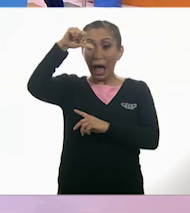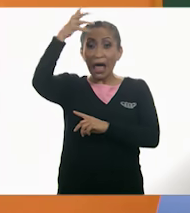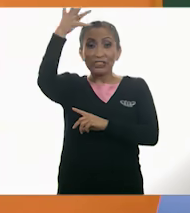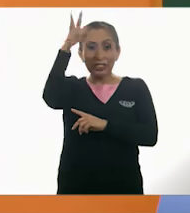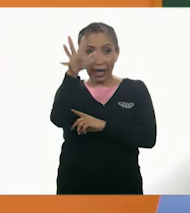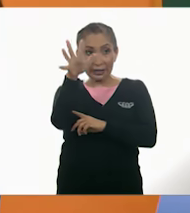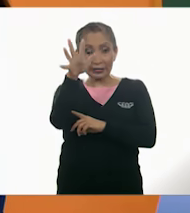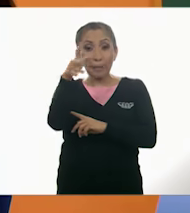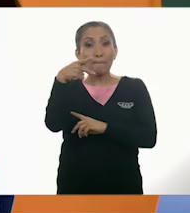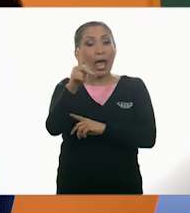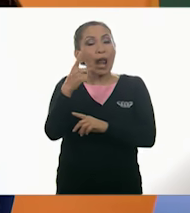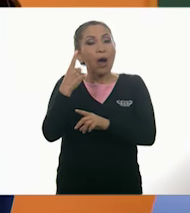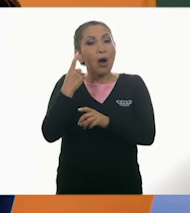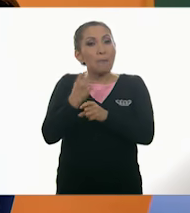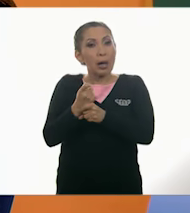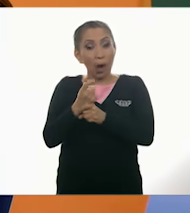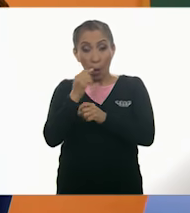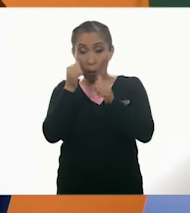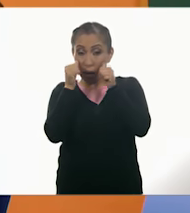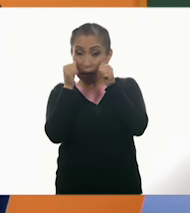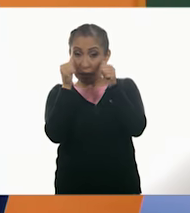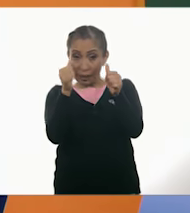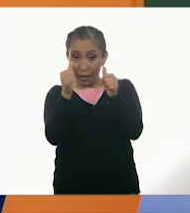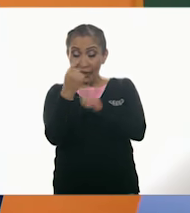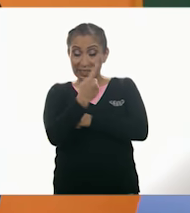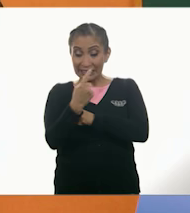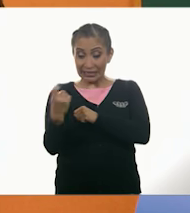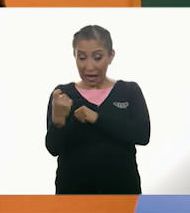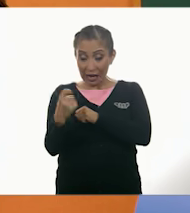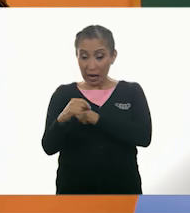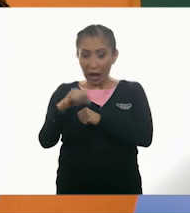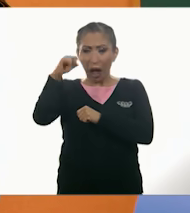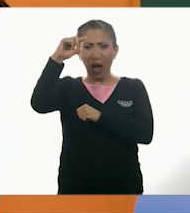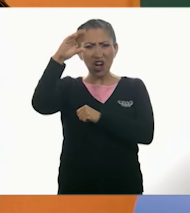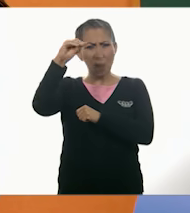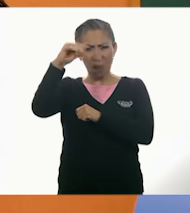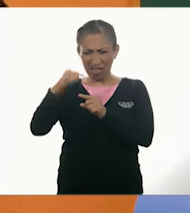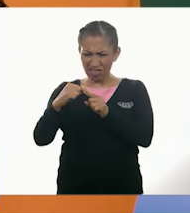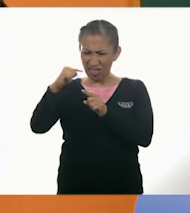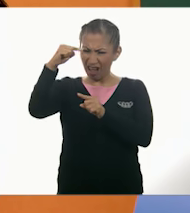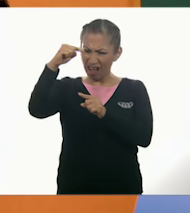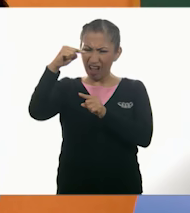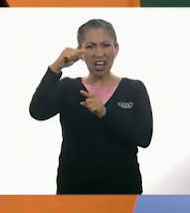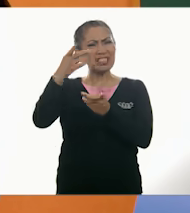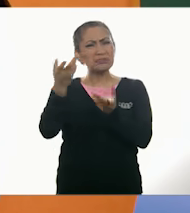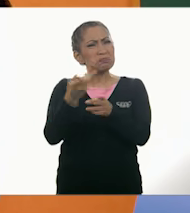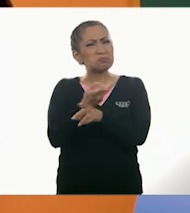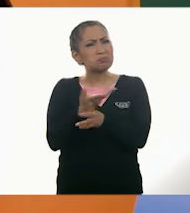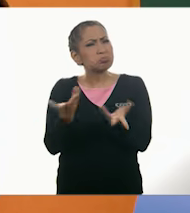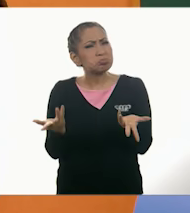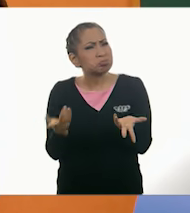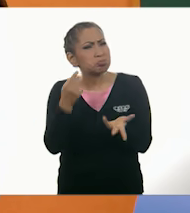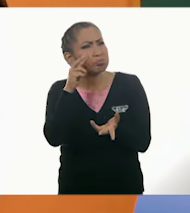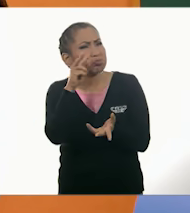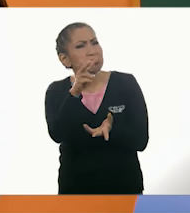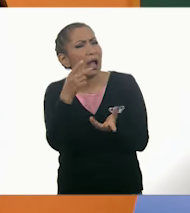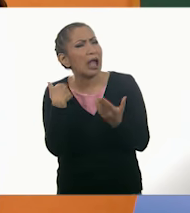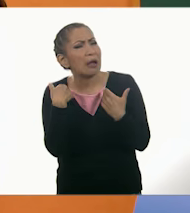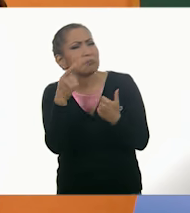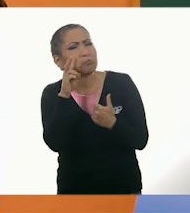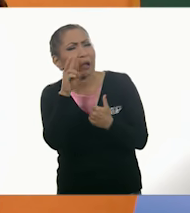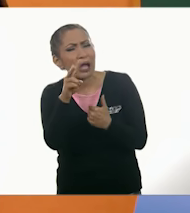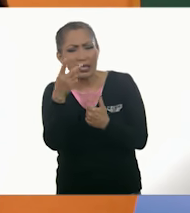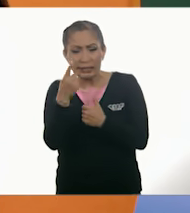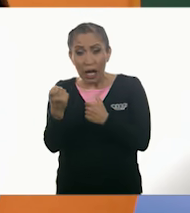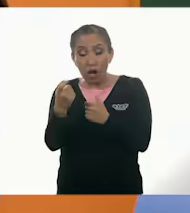10. Pero primero tienes que observar que del 100 al 90, ¿qué es lo que estoy haciendo? ¿Qué observas tú del 100 al